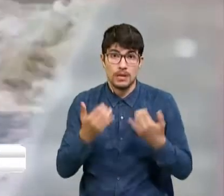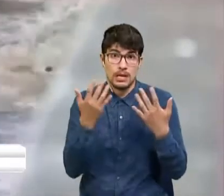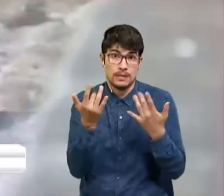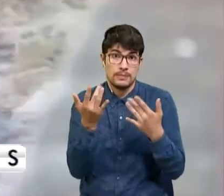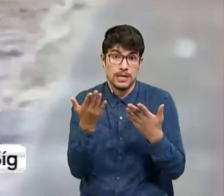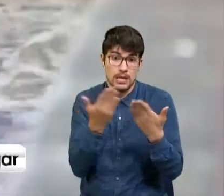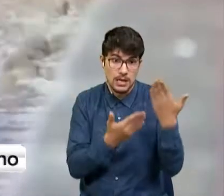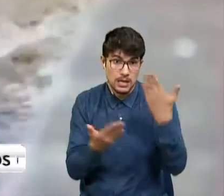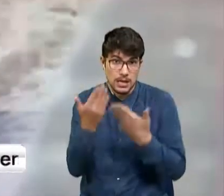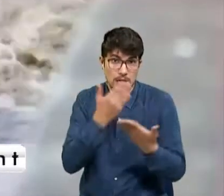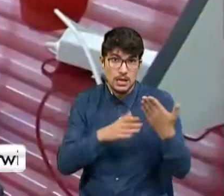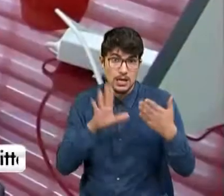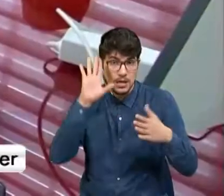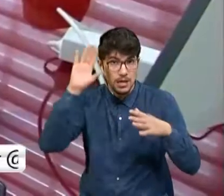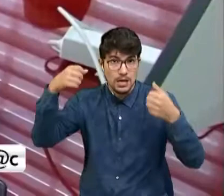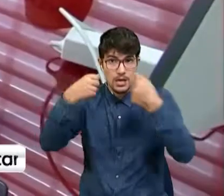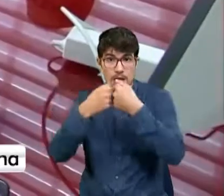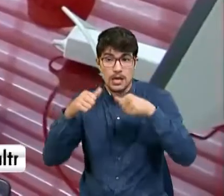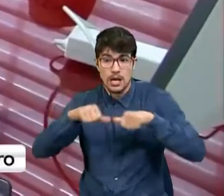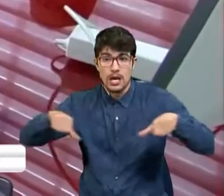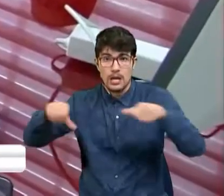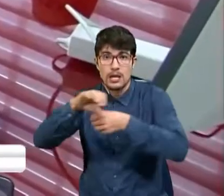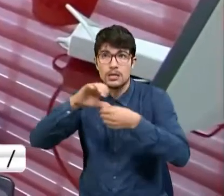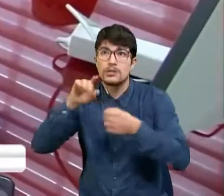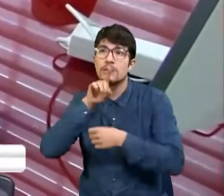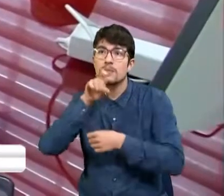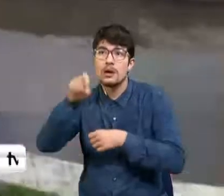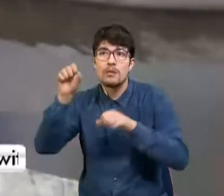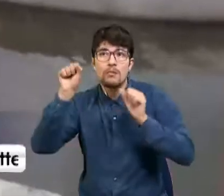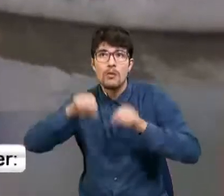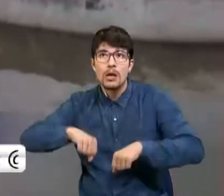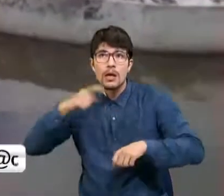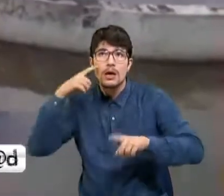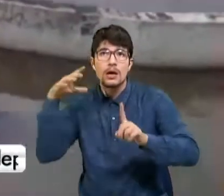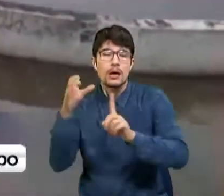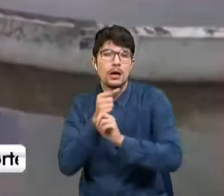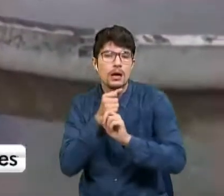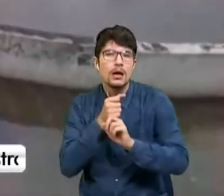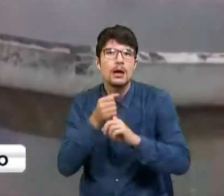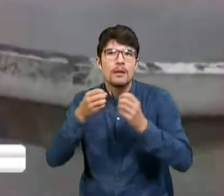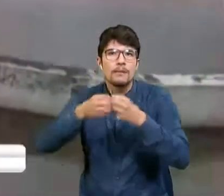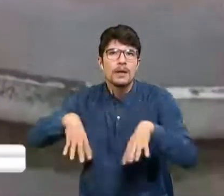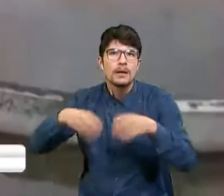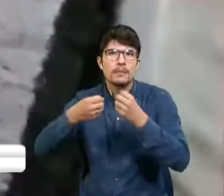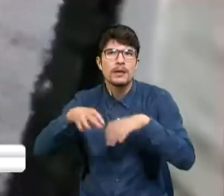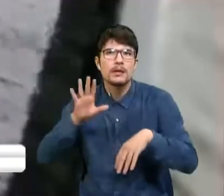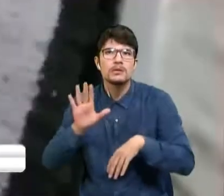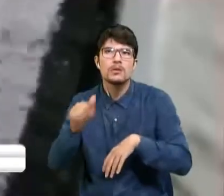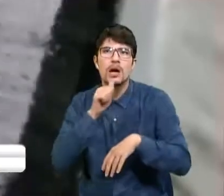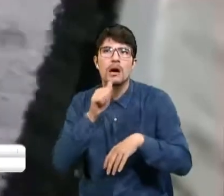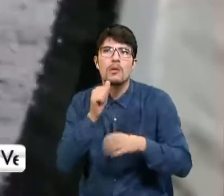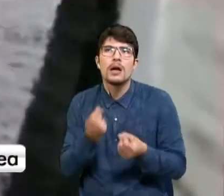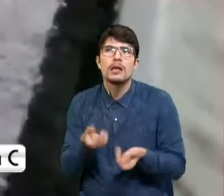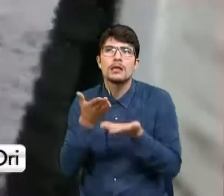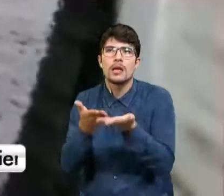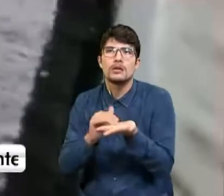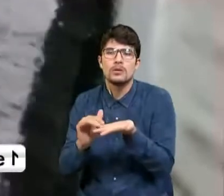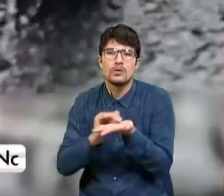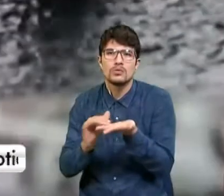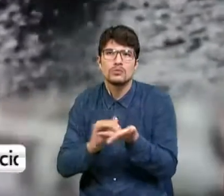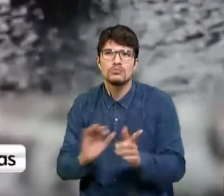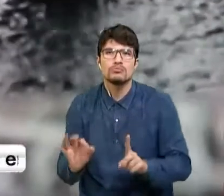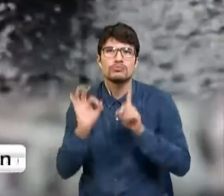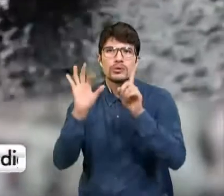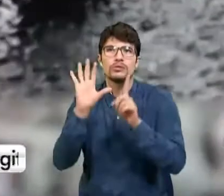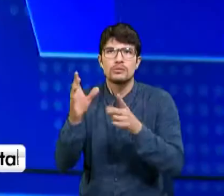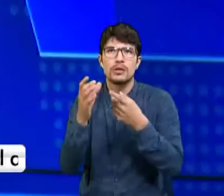contratado con el área metropolitana y el acueducto de bucaramanga se logre detectar la pérdida del líquido y darle solidez económica